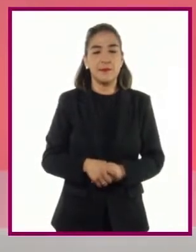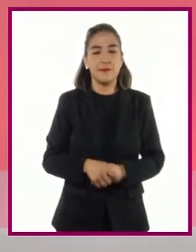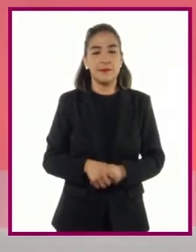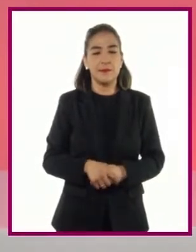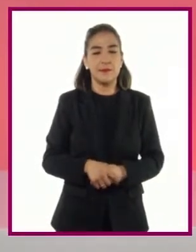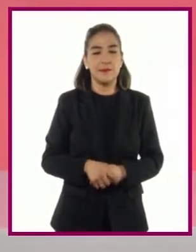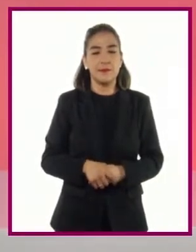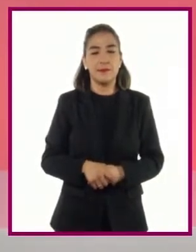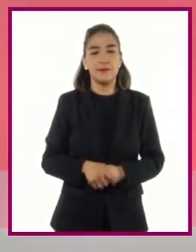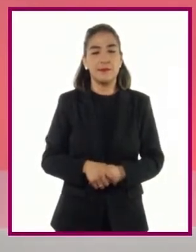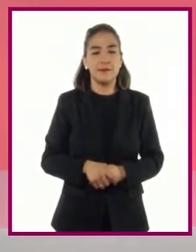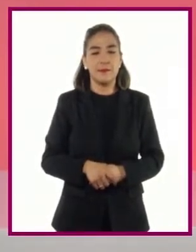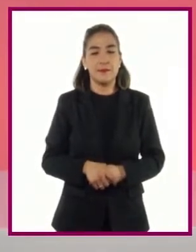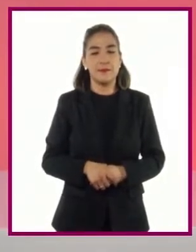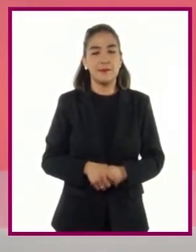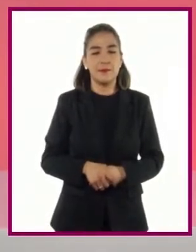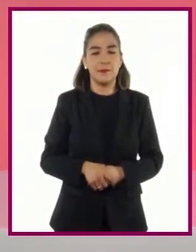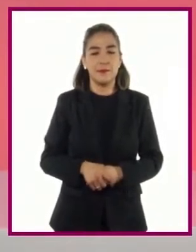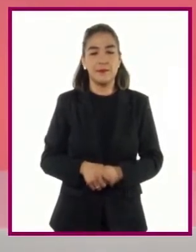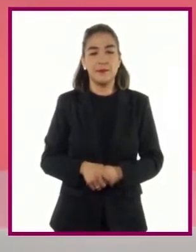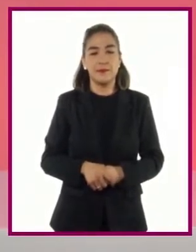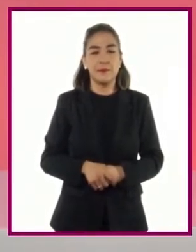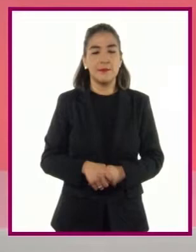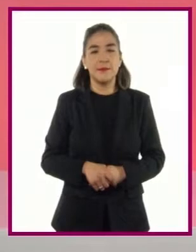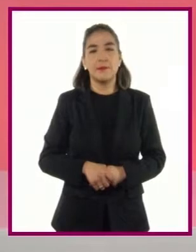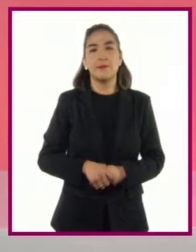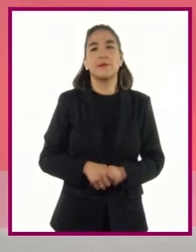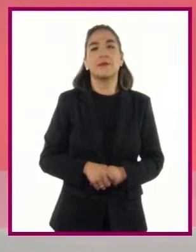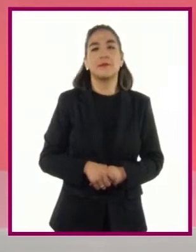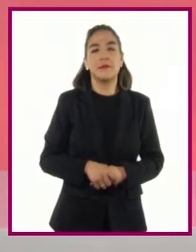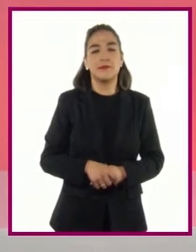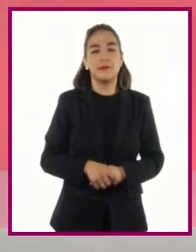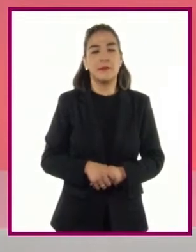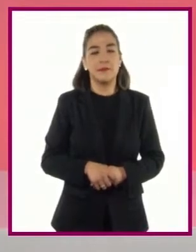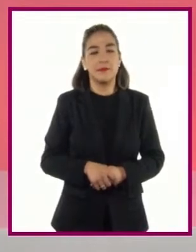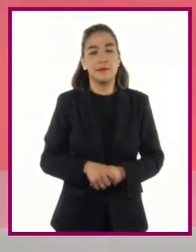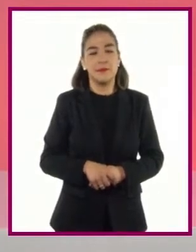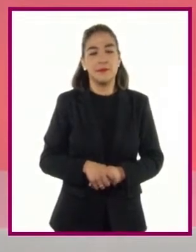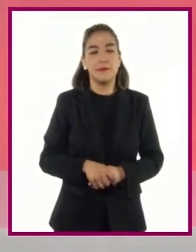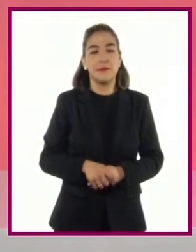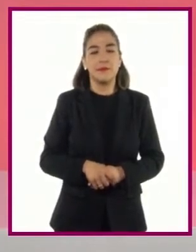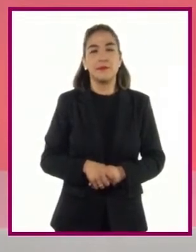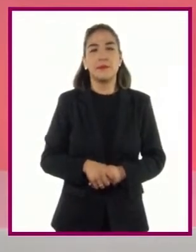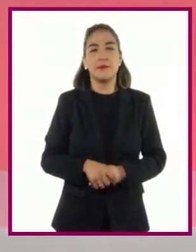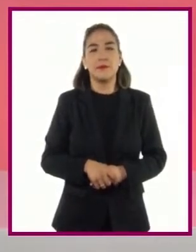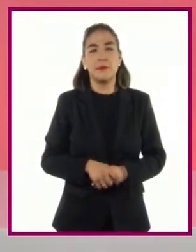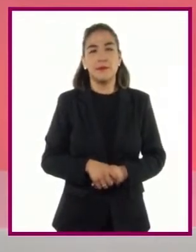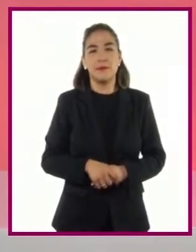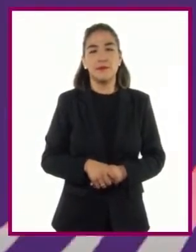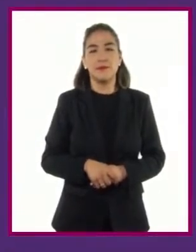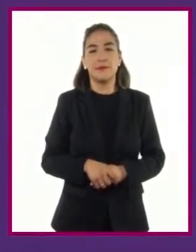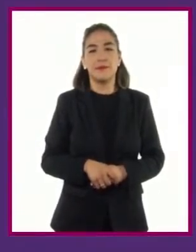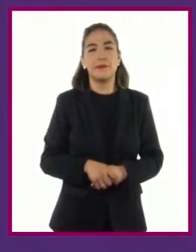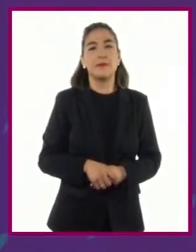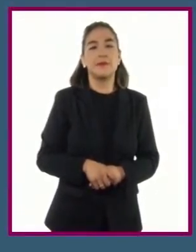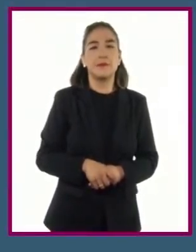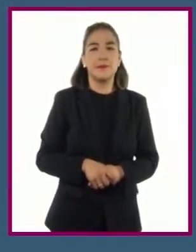con la fecha y el título de nuestra sesión. Recuerden que es su bitácora científica. Bolígrafos, lápiz y